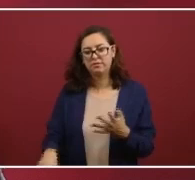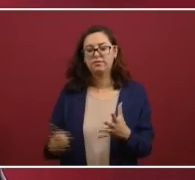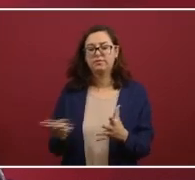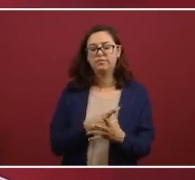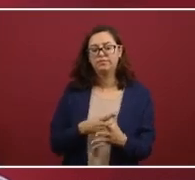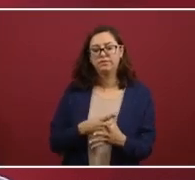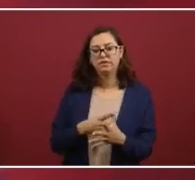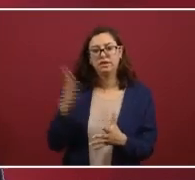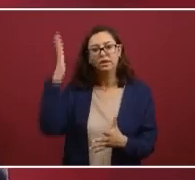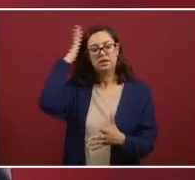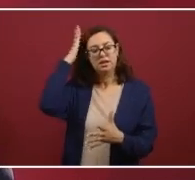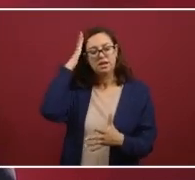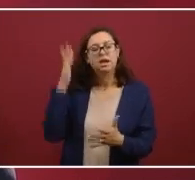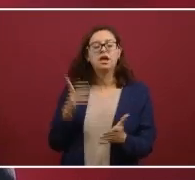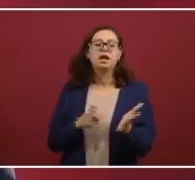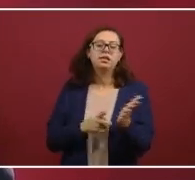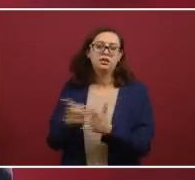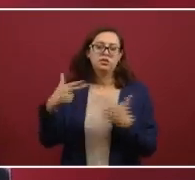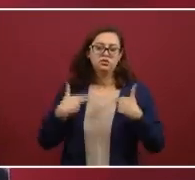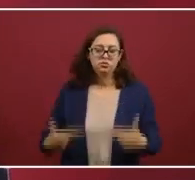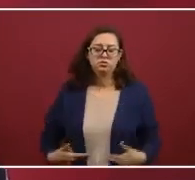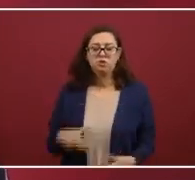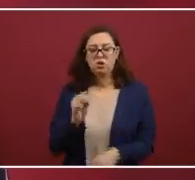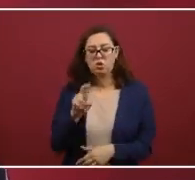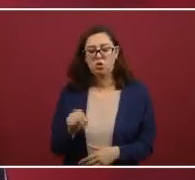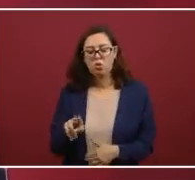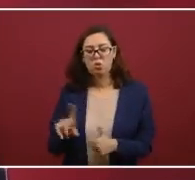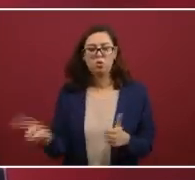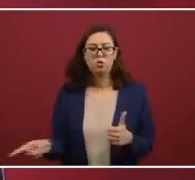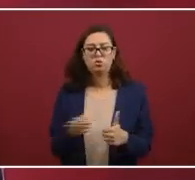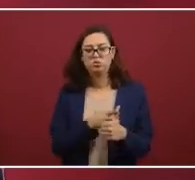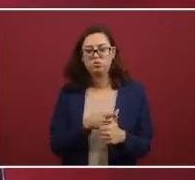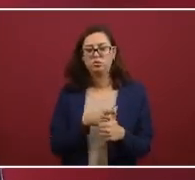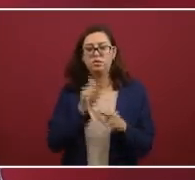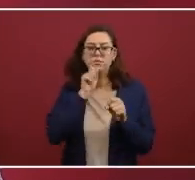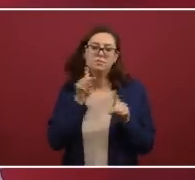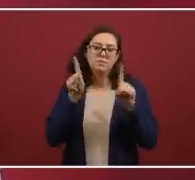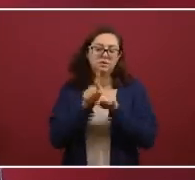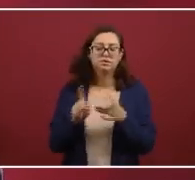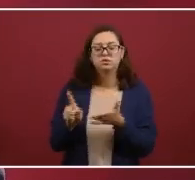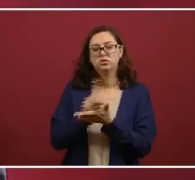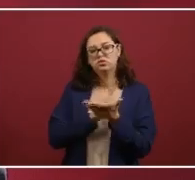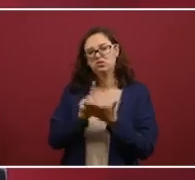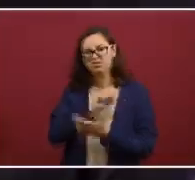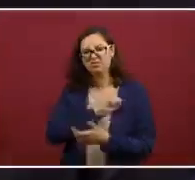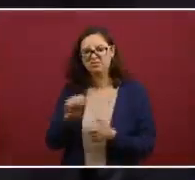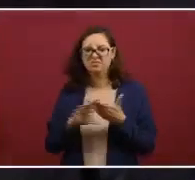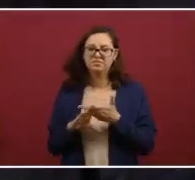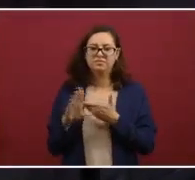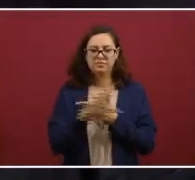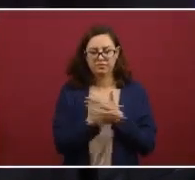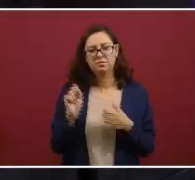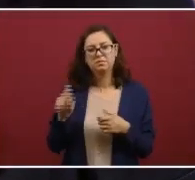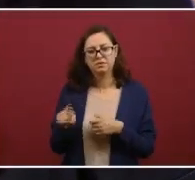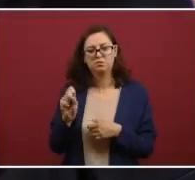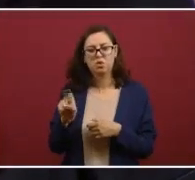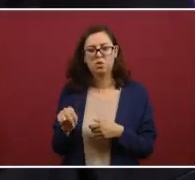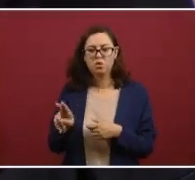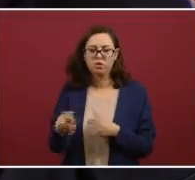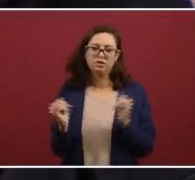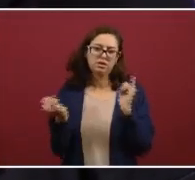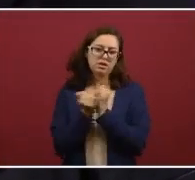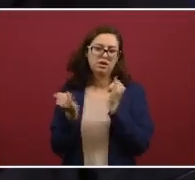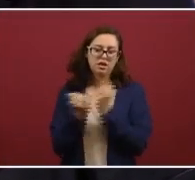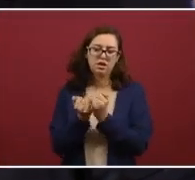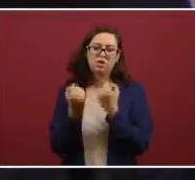Comisionado para los Derechos Humanos de la ONU, la Oficina de las Naciones Unidas contra la Droga y el Delito y, por supuesto, nuestros socios de